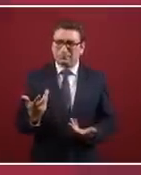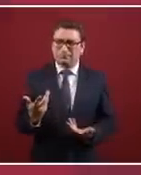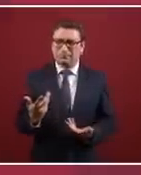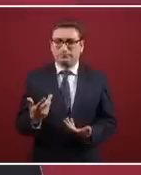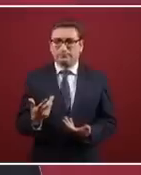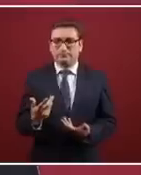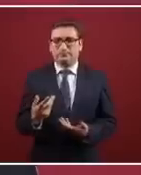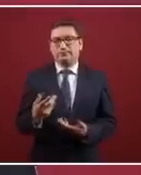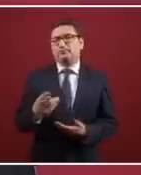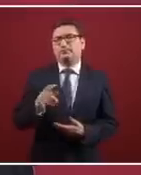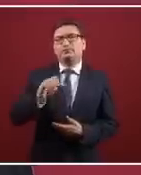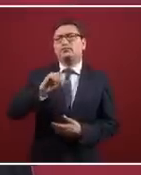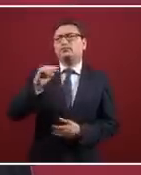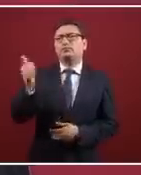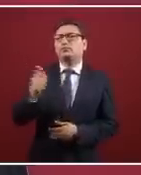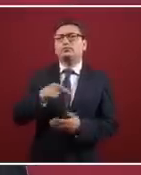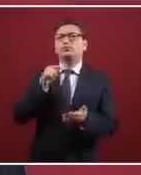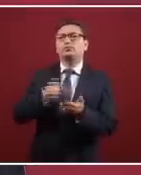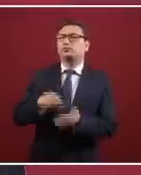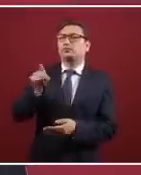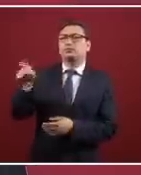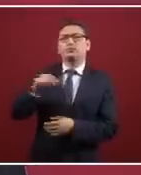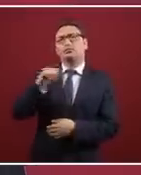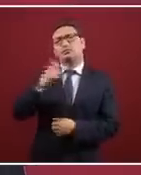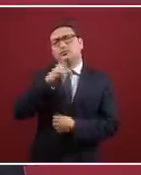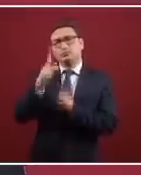que lo que se cobra en cualquier otra parte?